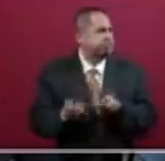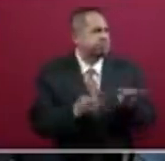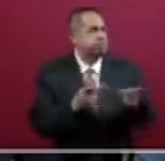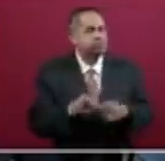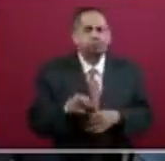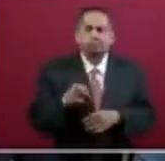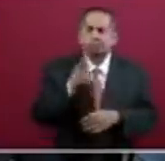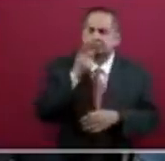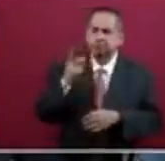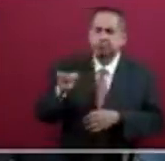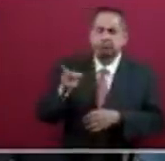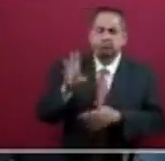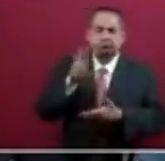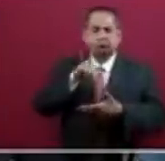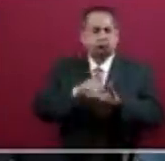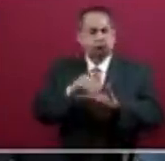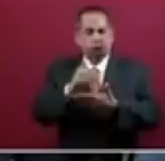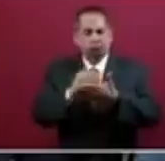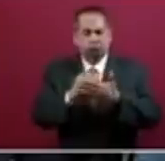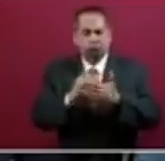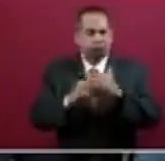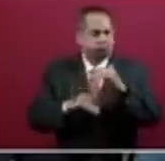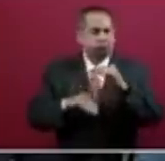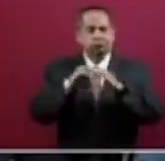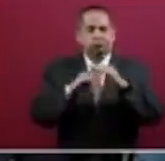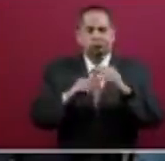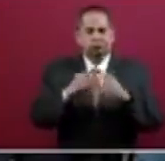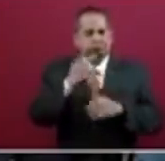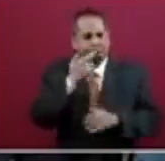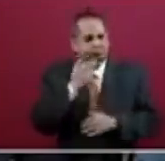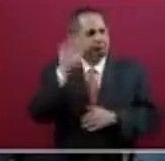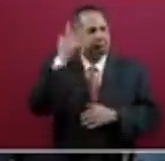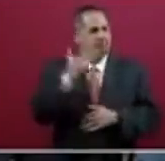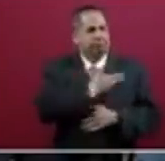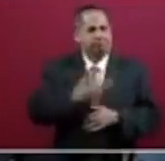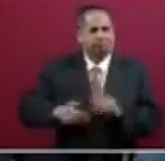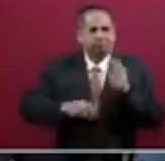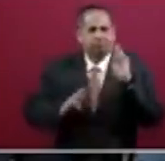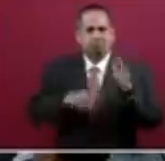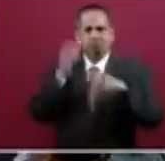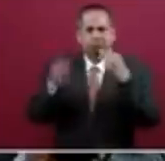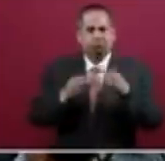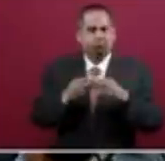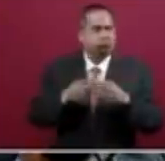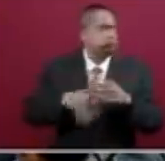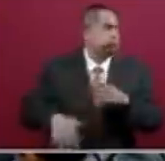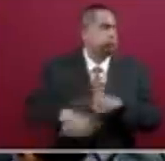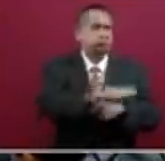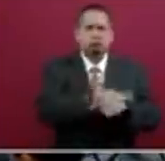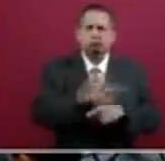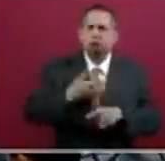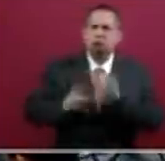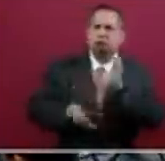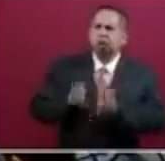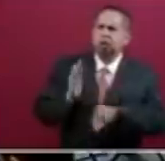usted incluido dentro del top 10 de los mejores presidentes del mundo en cuanto a aceptación por sus gobernados.